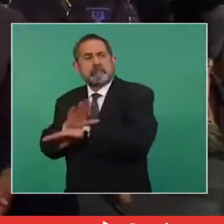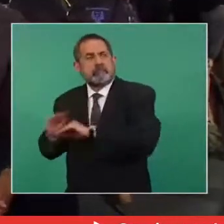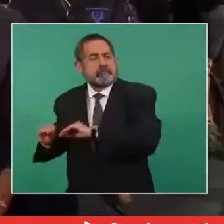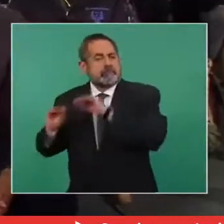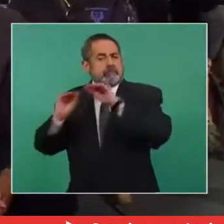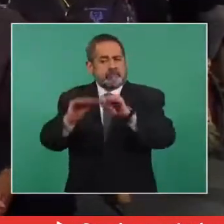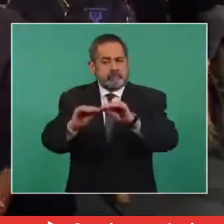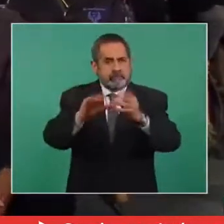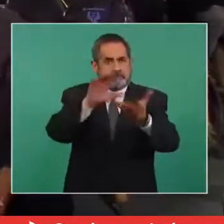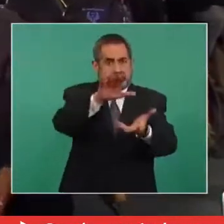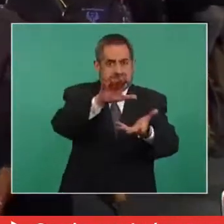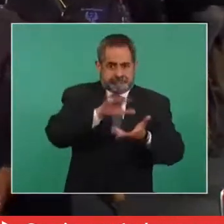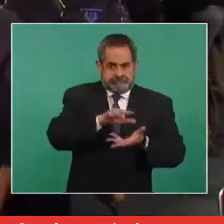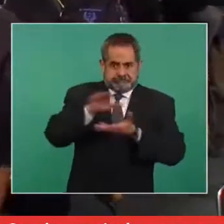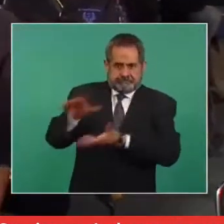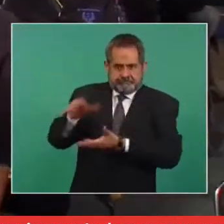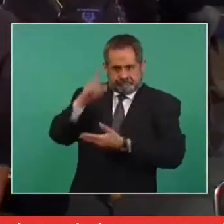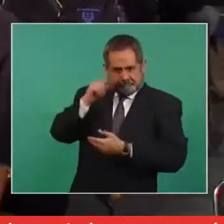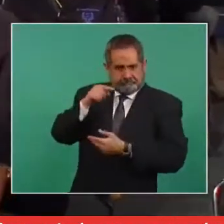Se lo dejo